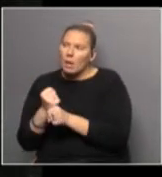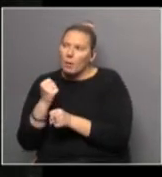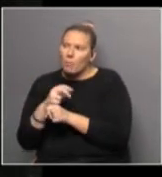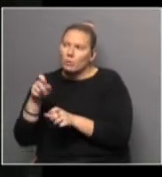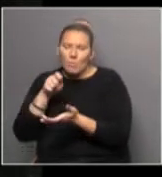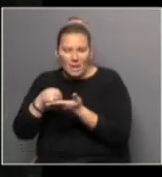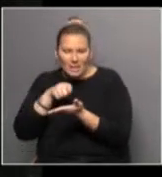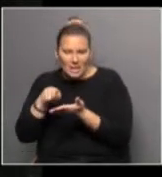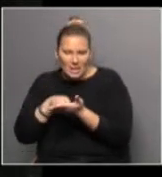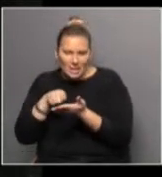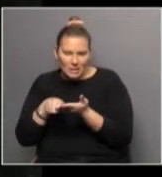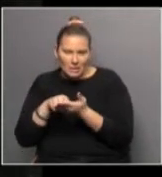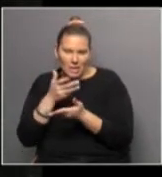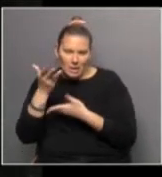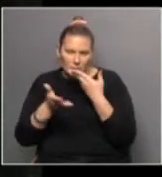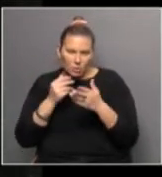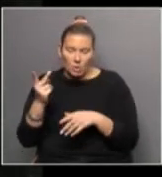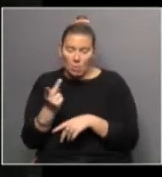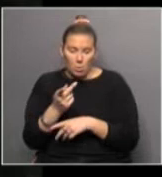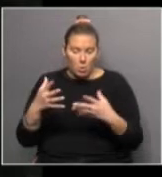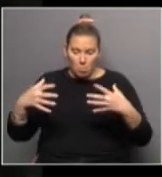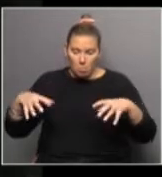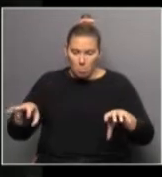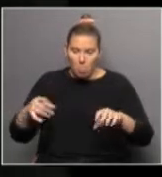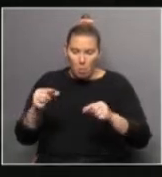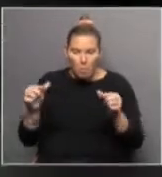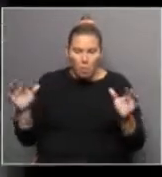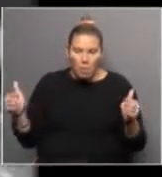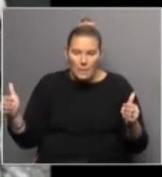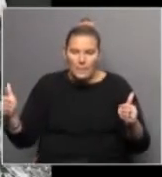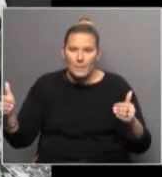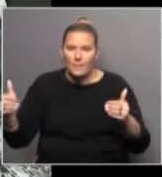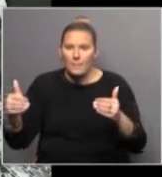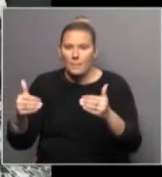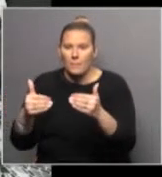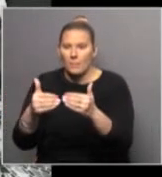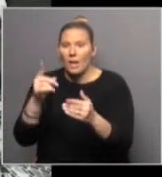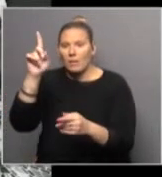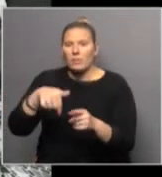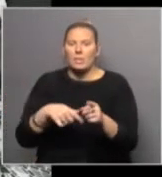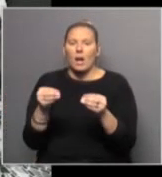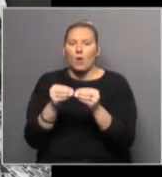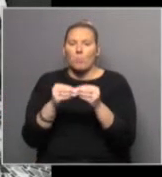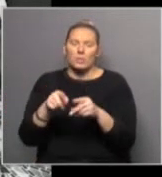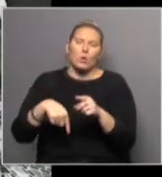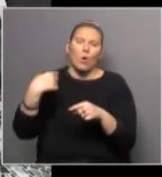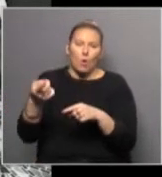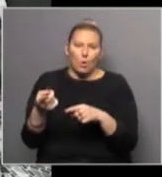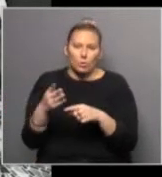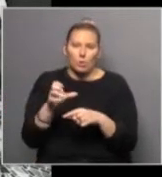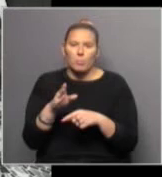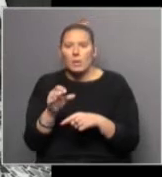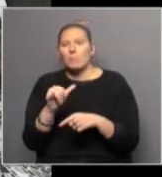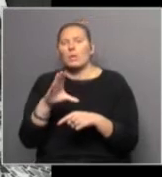poco la letra, y después, cuando esas dos zonas empezaban como a acercarse, intervenían los demás. Intervenía Daniel Benia, intervenía Pepe